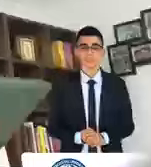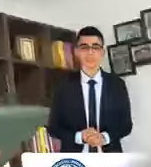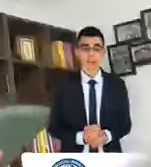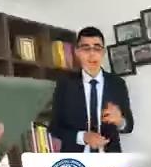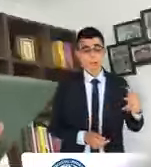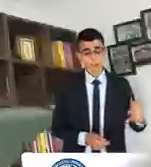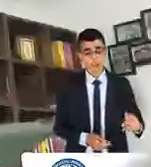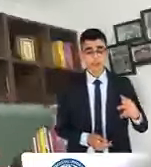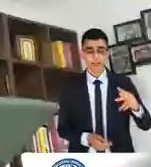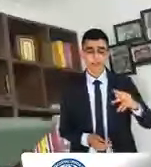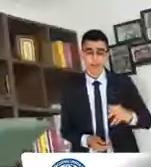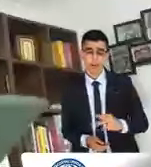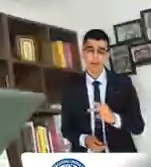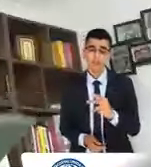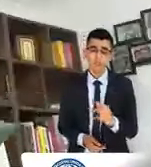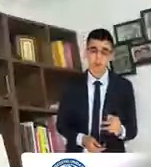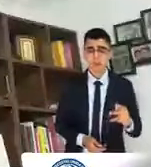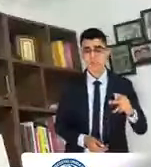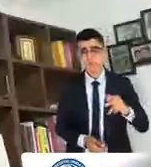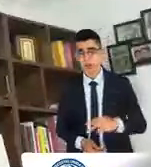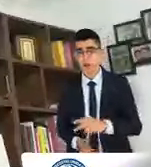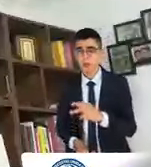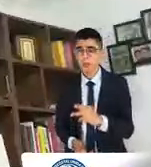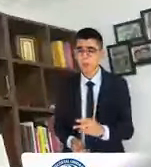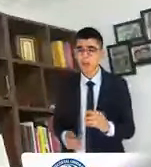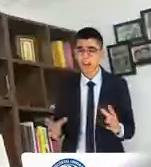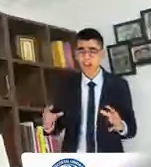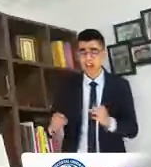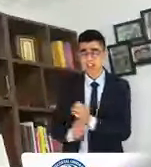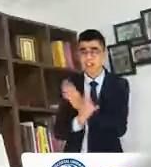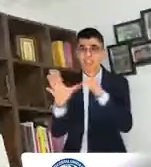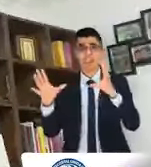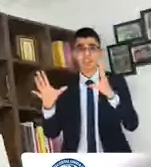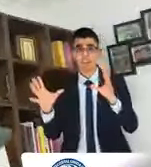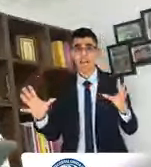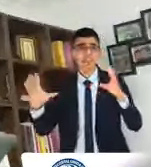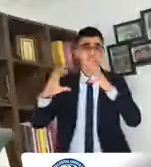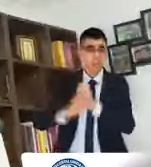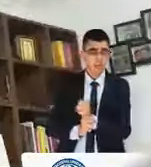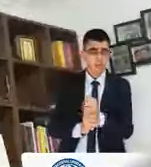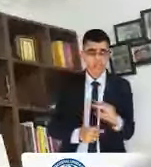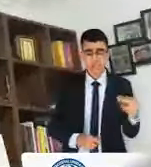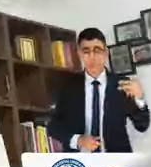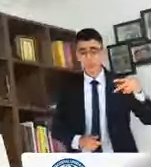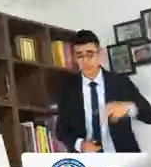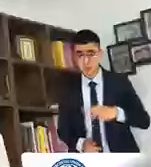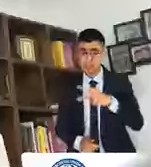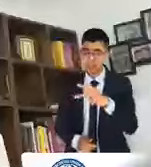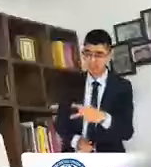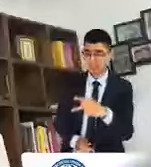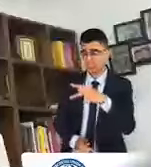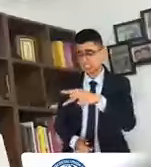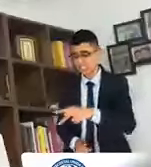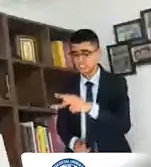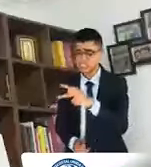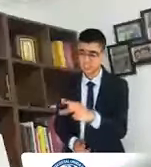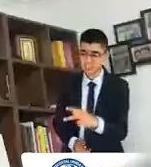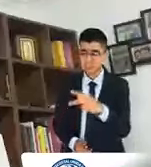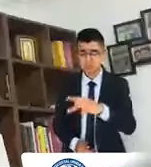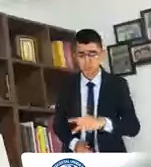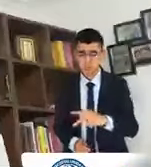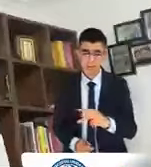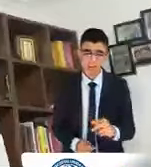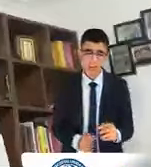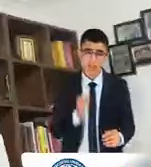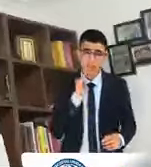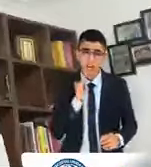caminaron día y noche sin descanso. Usted figúrese el cansancio de ese pueblo, caminando esa